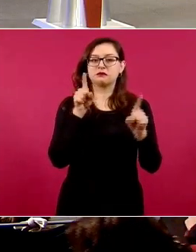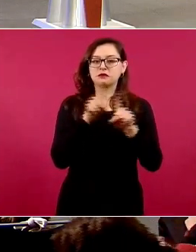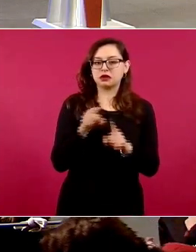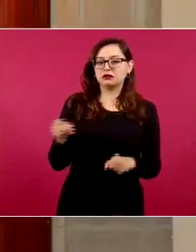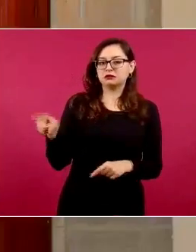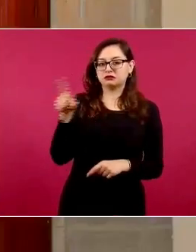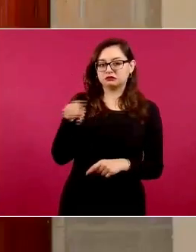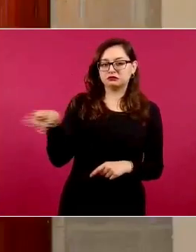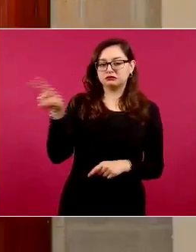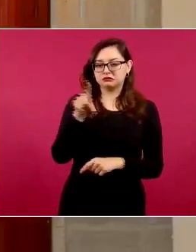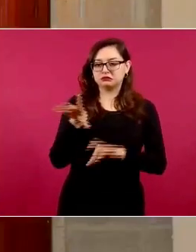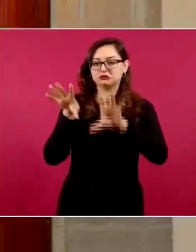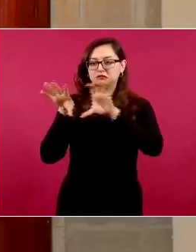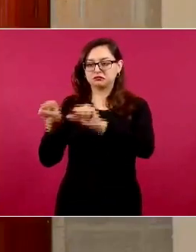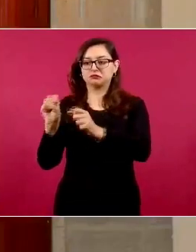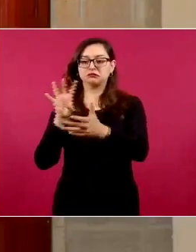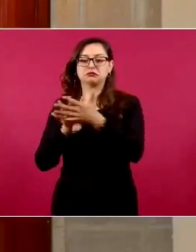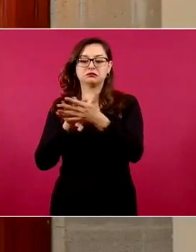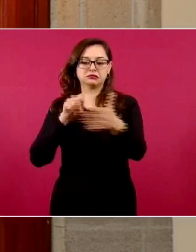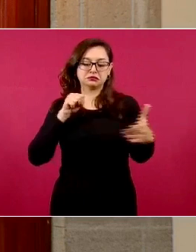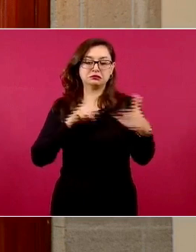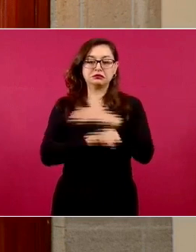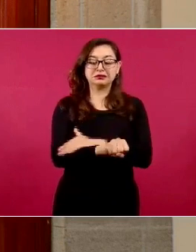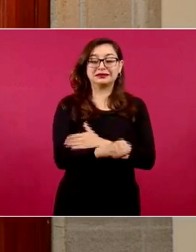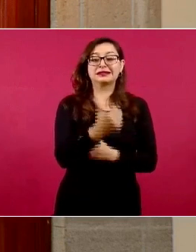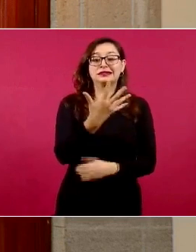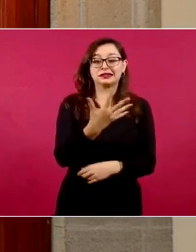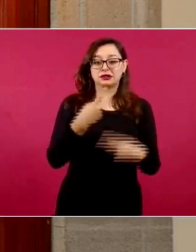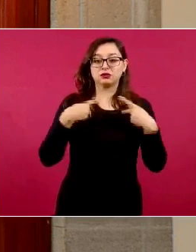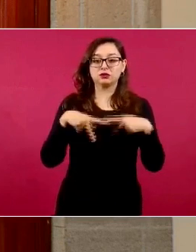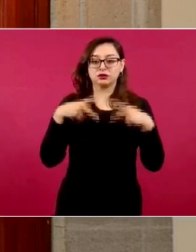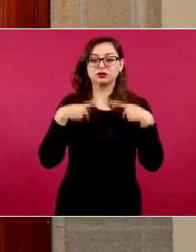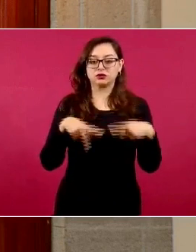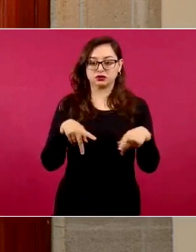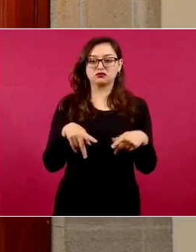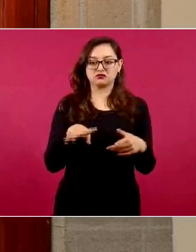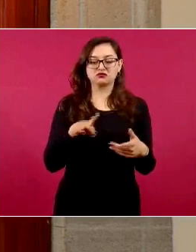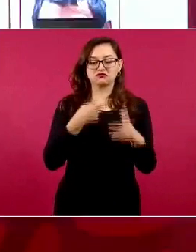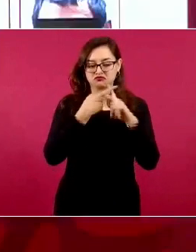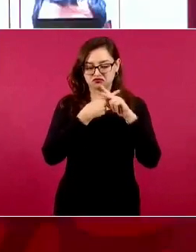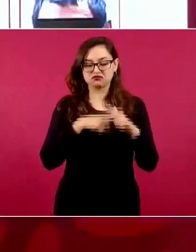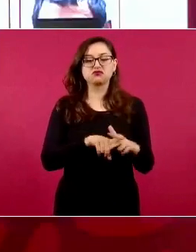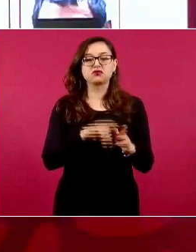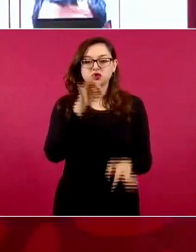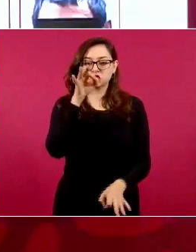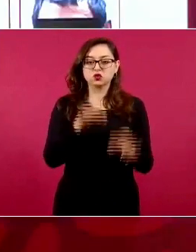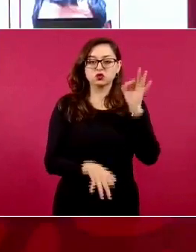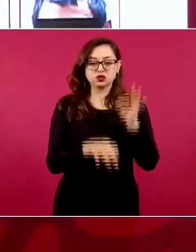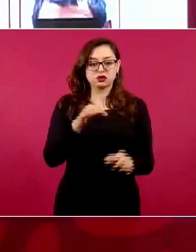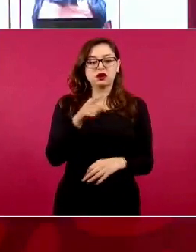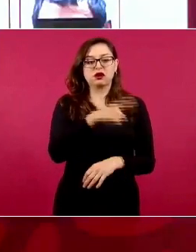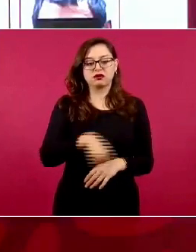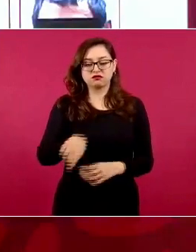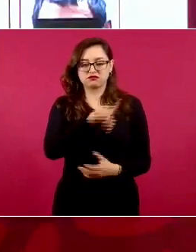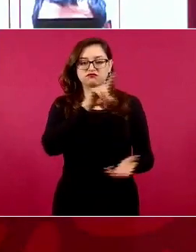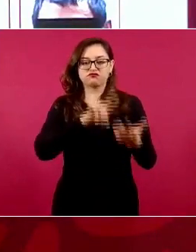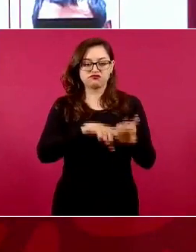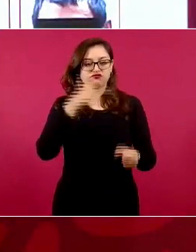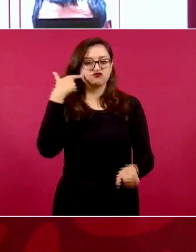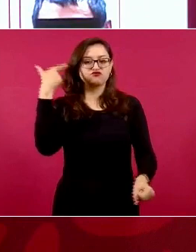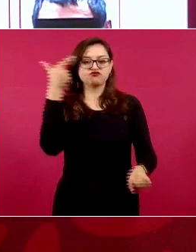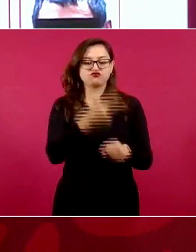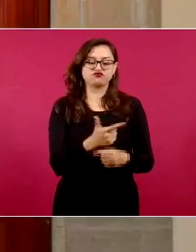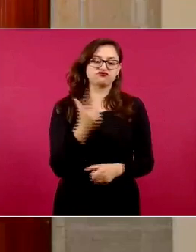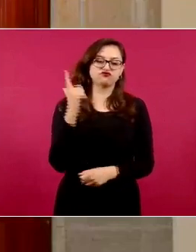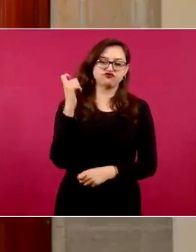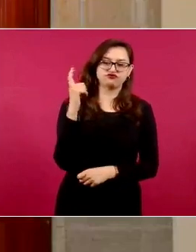proceso penal 5 personas por delitos que tienen que ver con la aportación indebida de armas